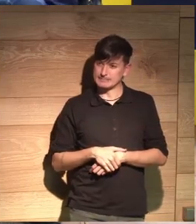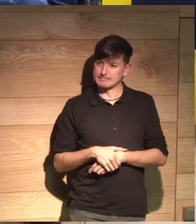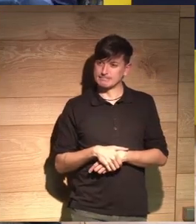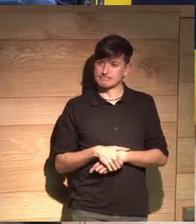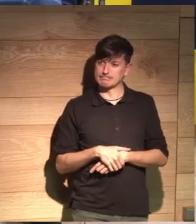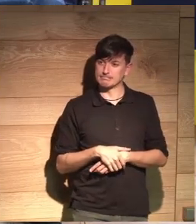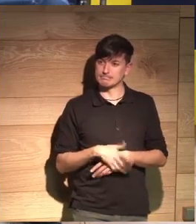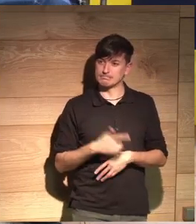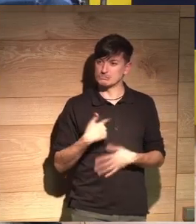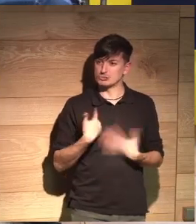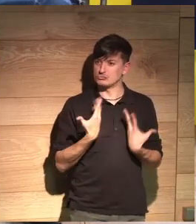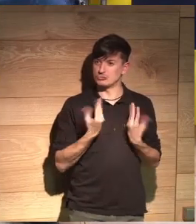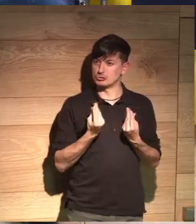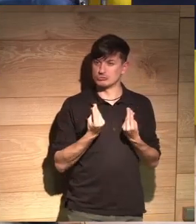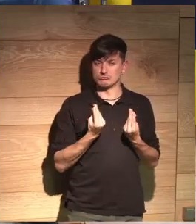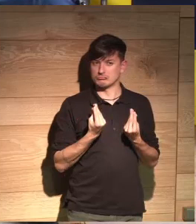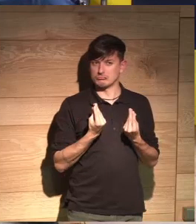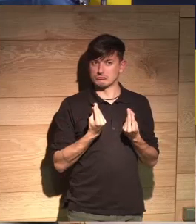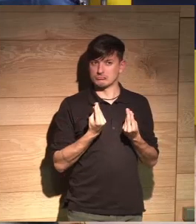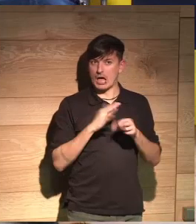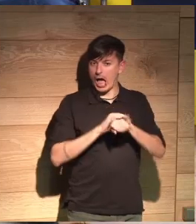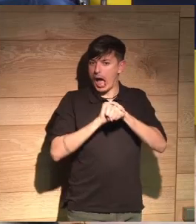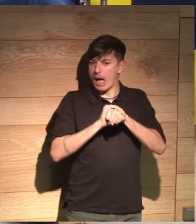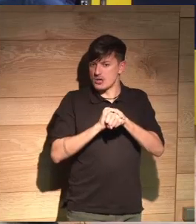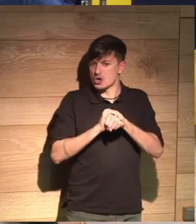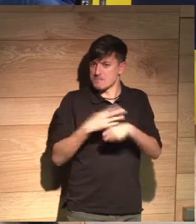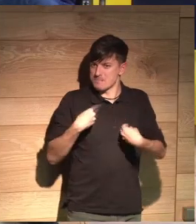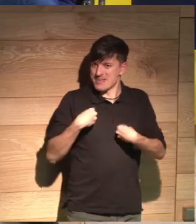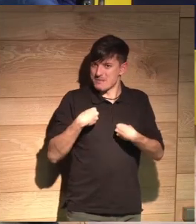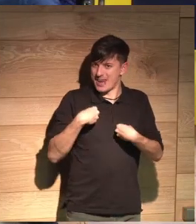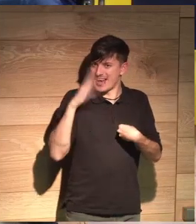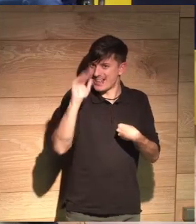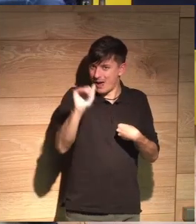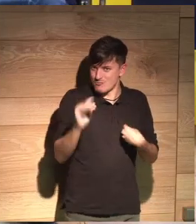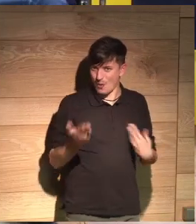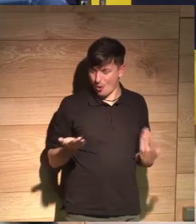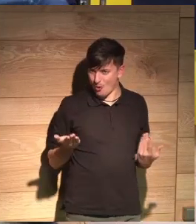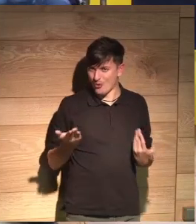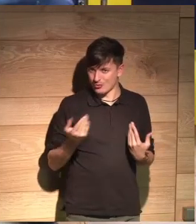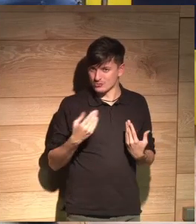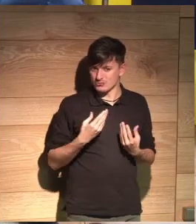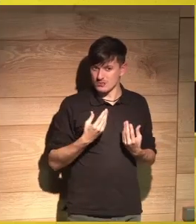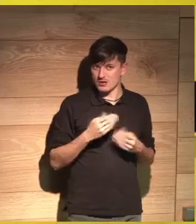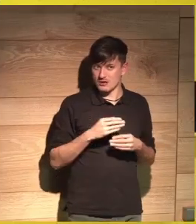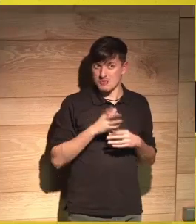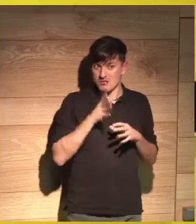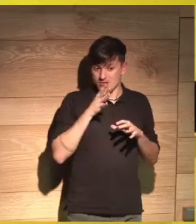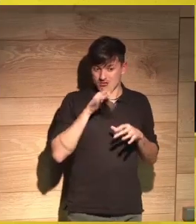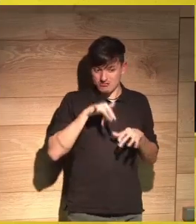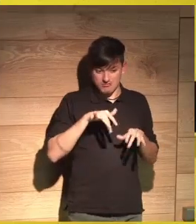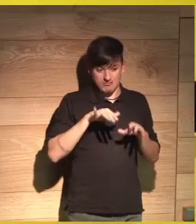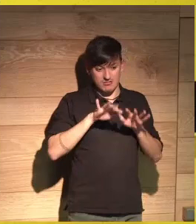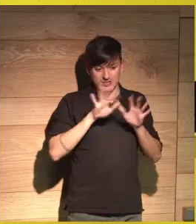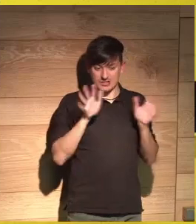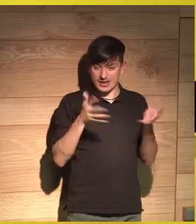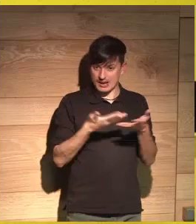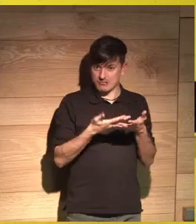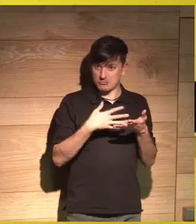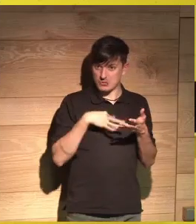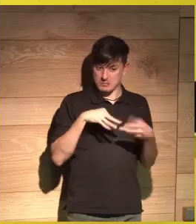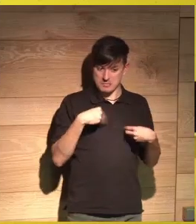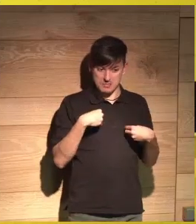tengo muchos amigos del campo que no son trogloditas como decía él él pero y hoy también con el internet pone muy bien en el campo